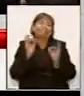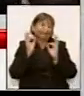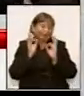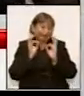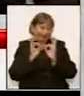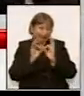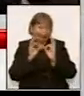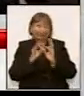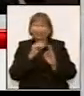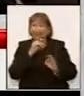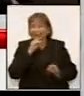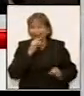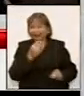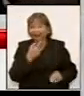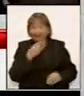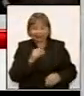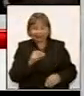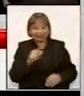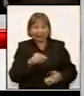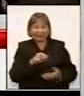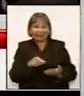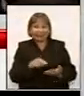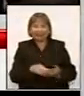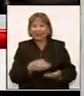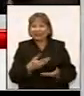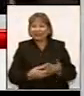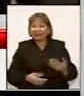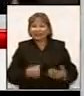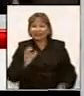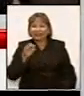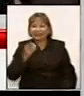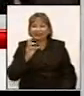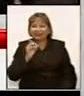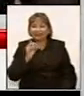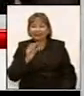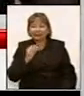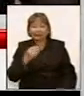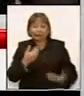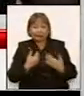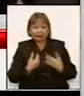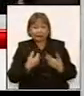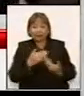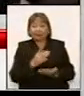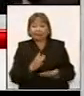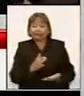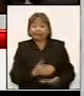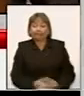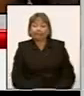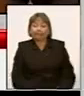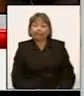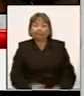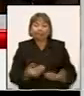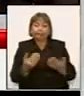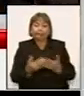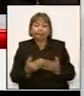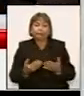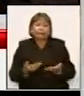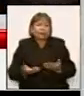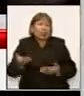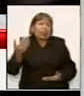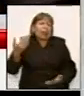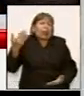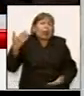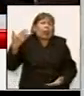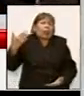Efectivamente, Mario, y justo este centro poblado de Chango tiene problemas de estudio que realizaron hace